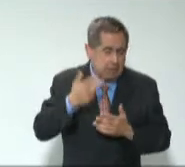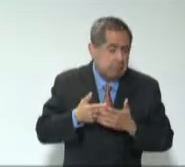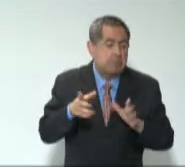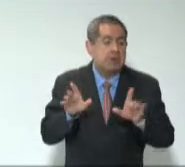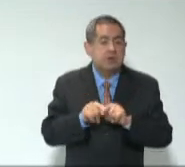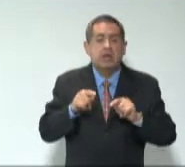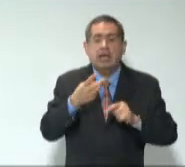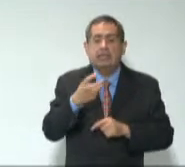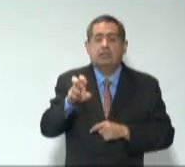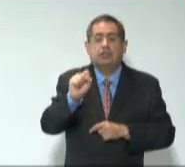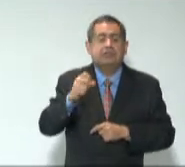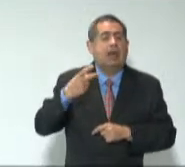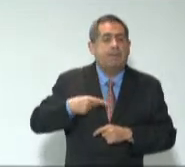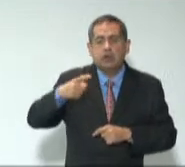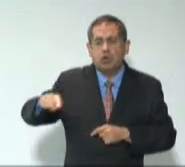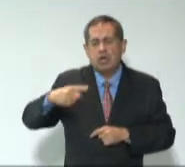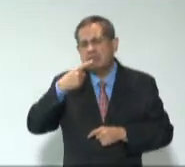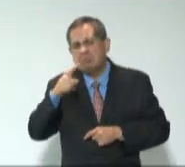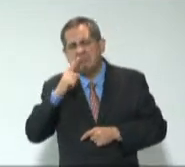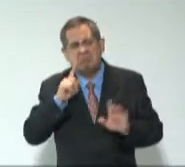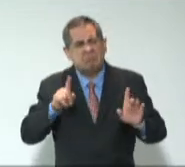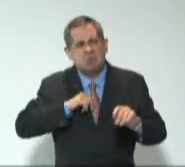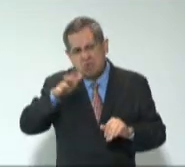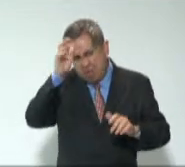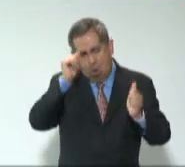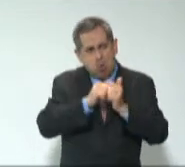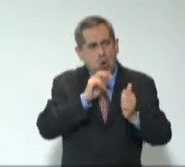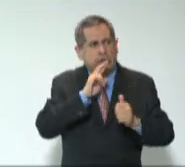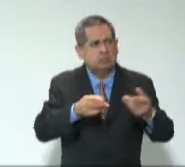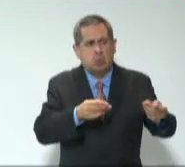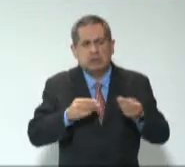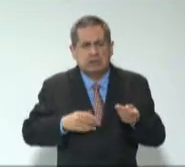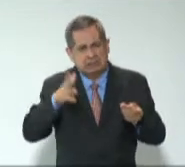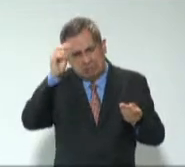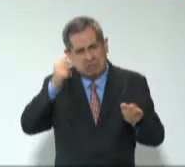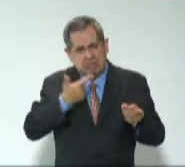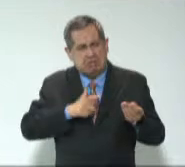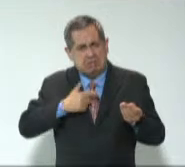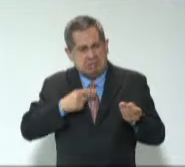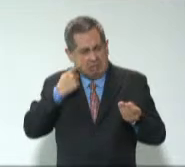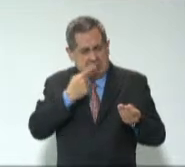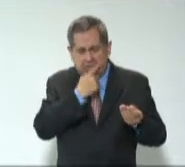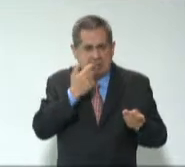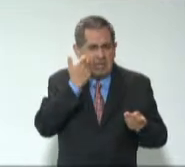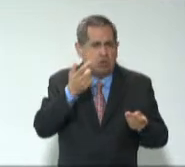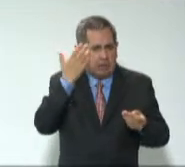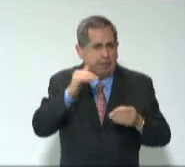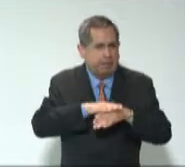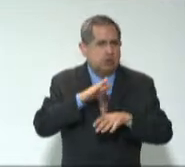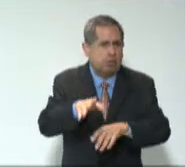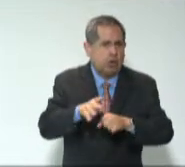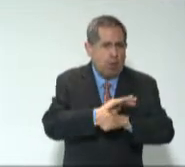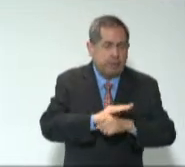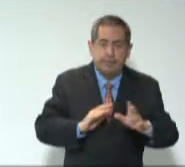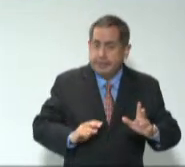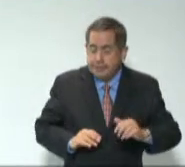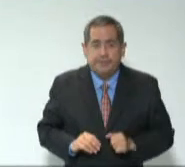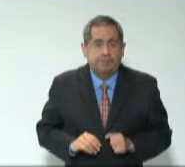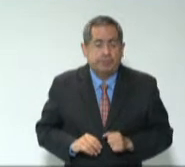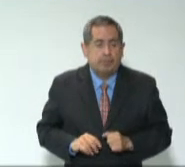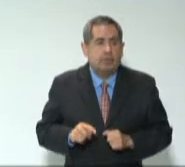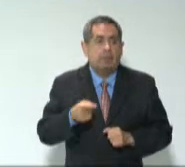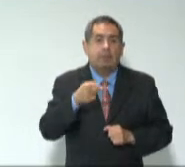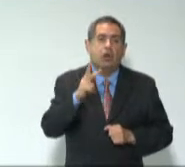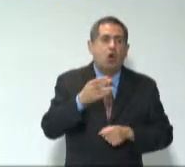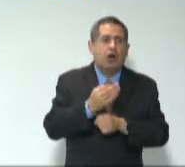360 personas se han quejado por las respuestas recibidas de información con el covid pero vuelvo a decir No es no es